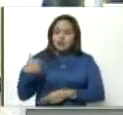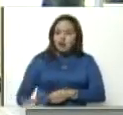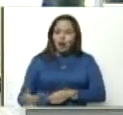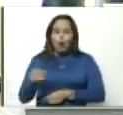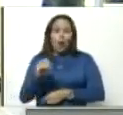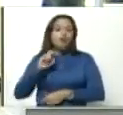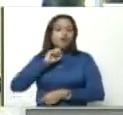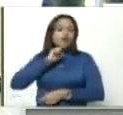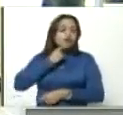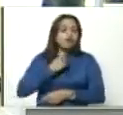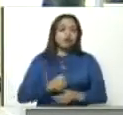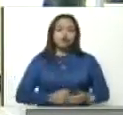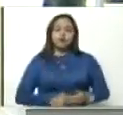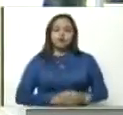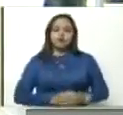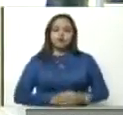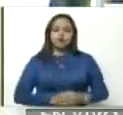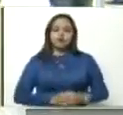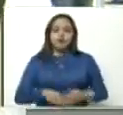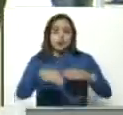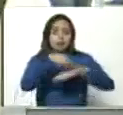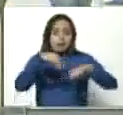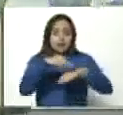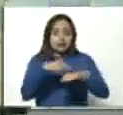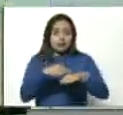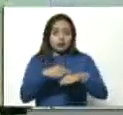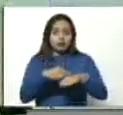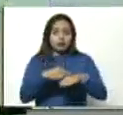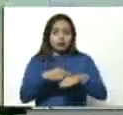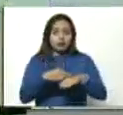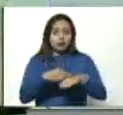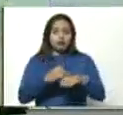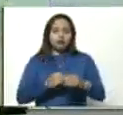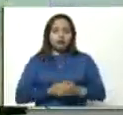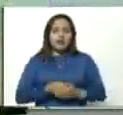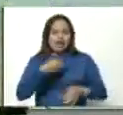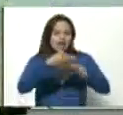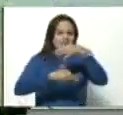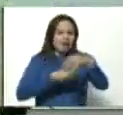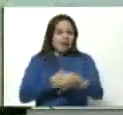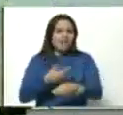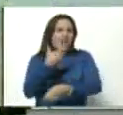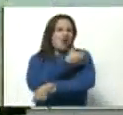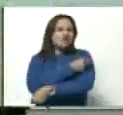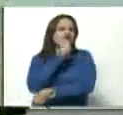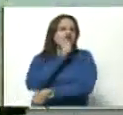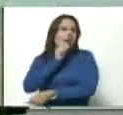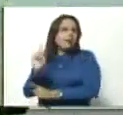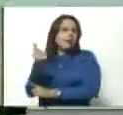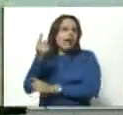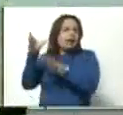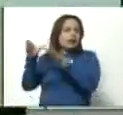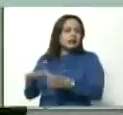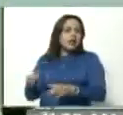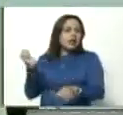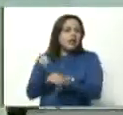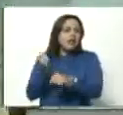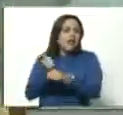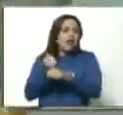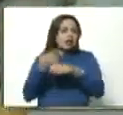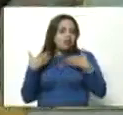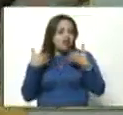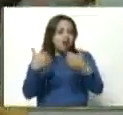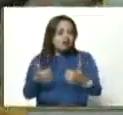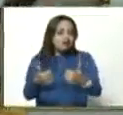decía, vamos a ir caminando, que estamos vacunando en primer lugar al personal de primera línea. ¿Qué significa el personal